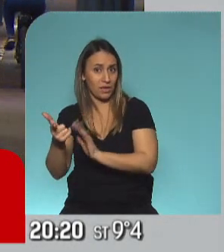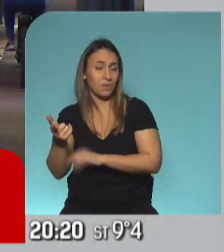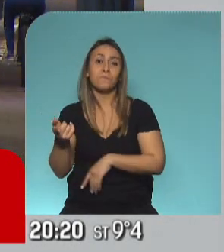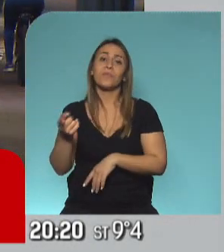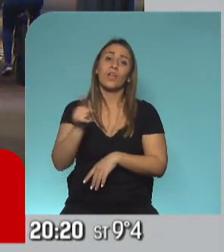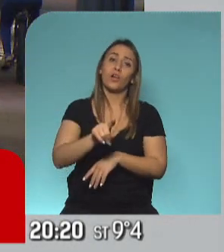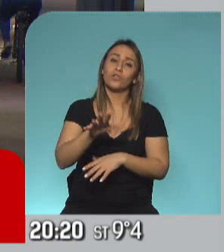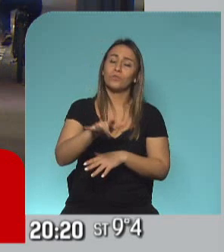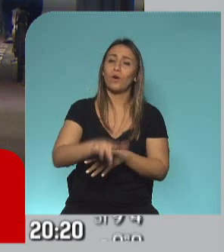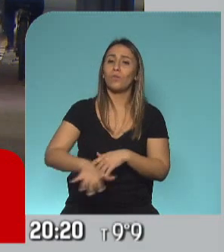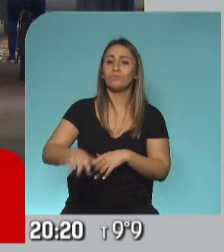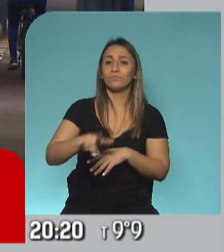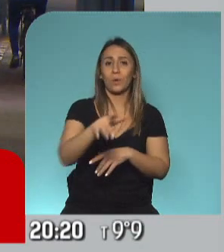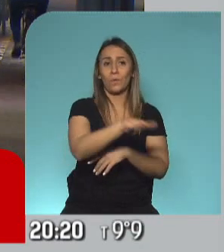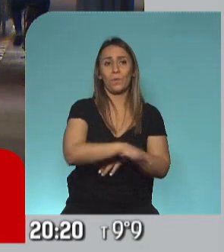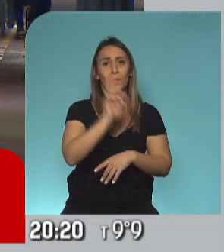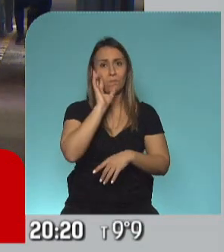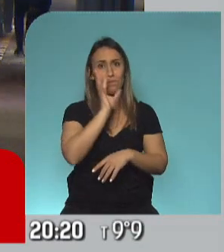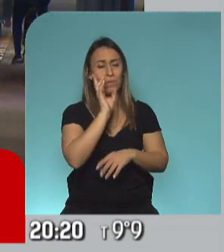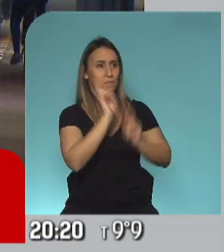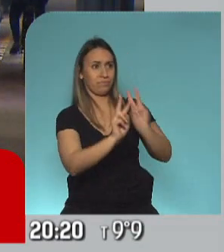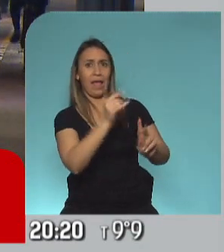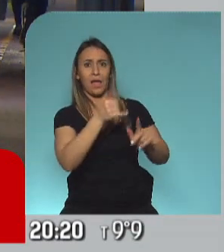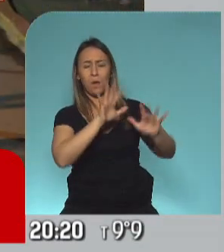hubo una estampida, una salida multitudinaria,